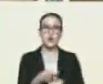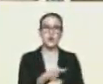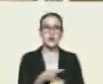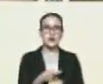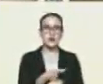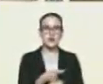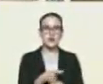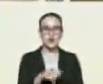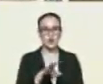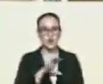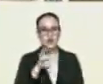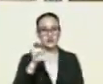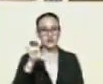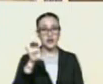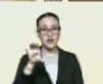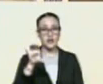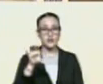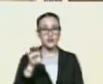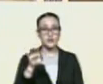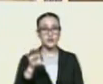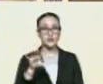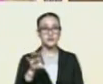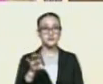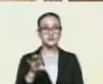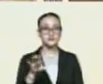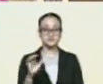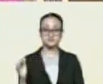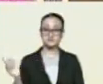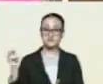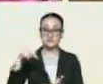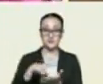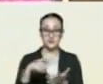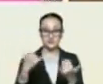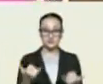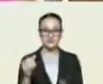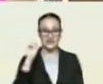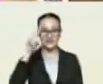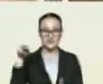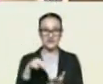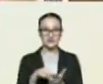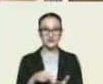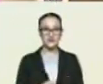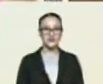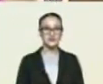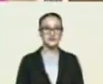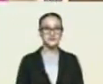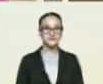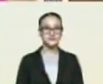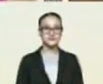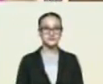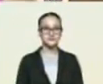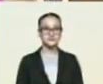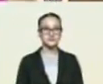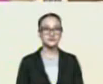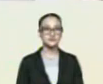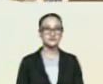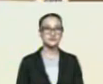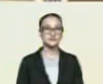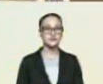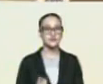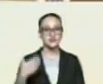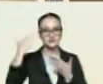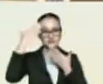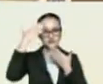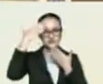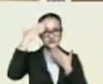de Estado que ha concurrido a esta Asamblea Nacional Constituyente. Quiero